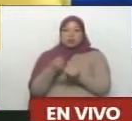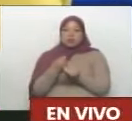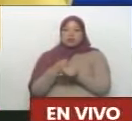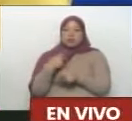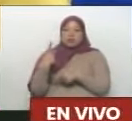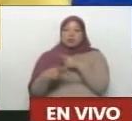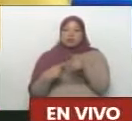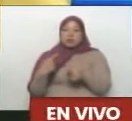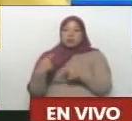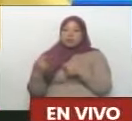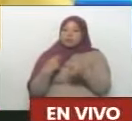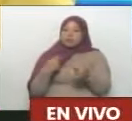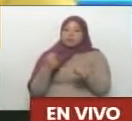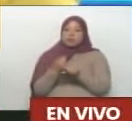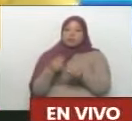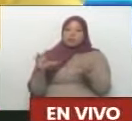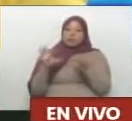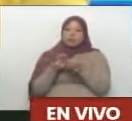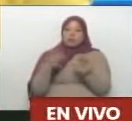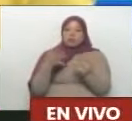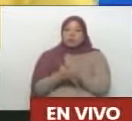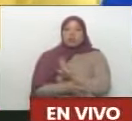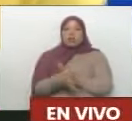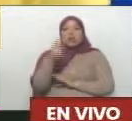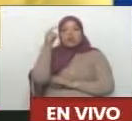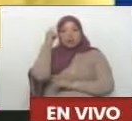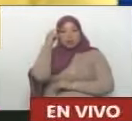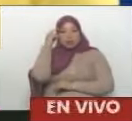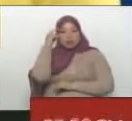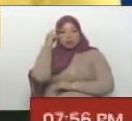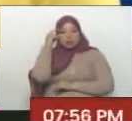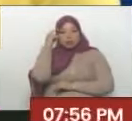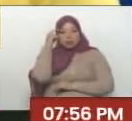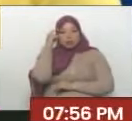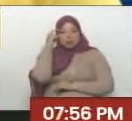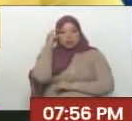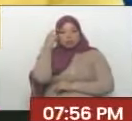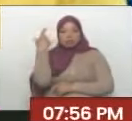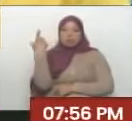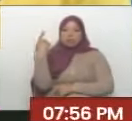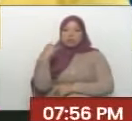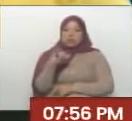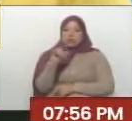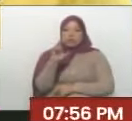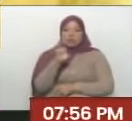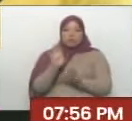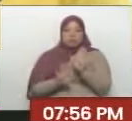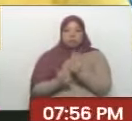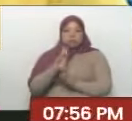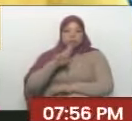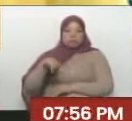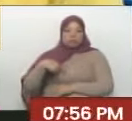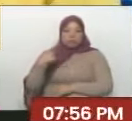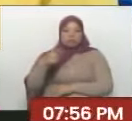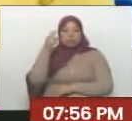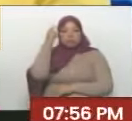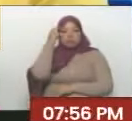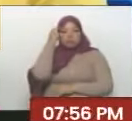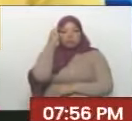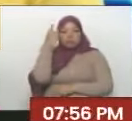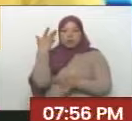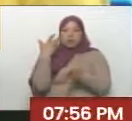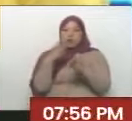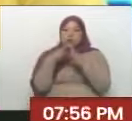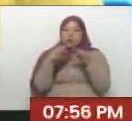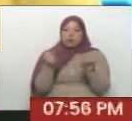de su cronograma, o no, más bien, de la fecha y del calendario electoral, que será elevado luego en los próximos días, cuando se